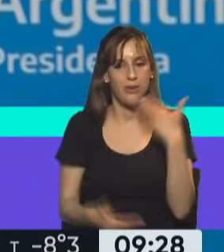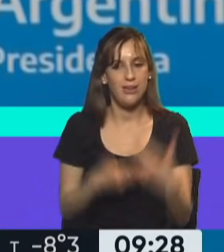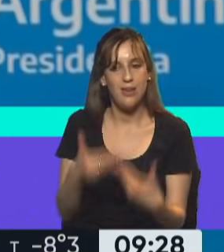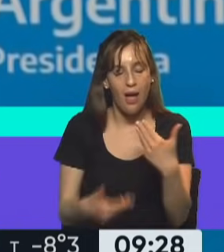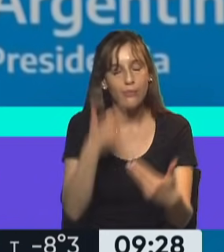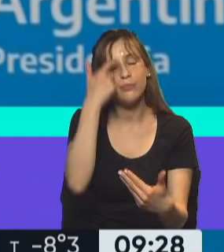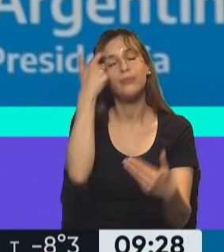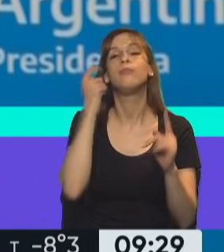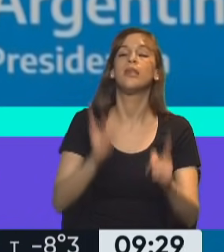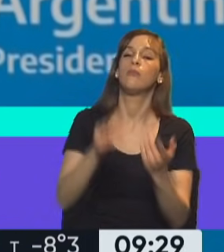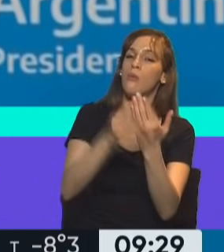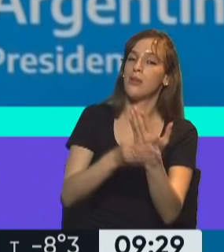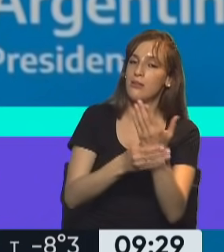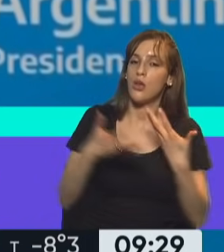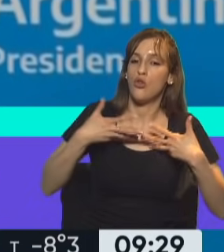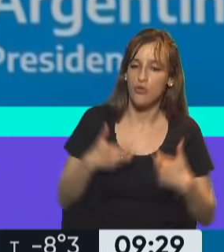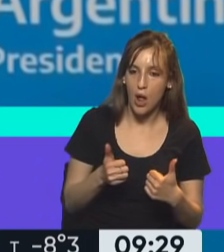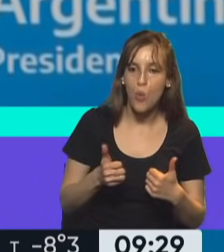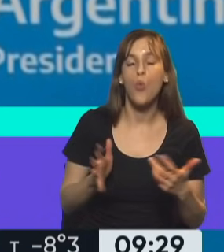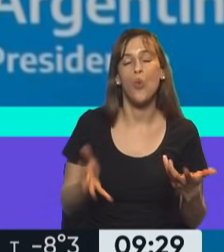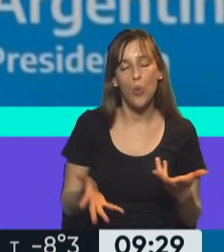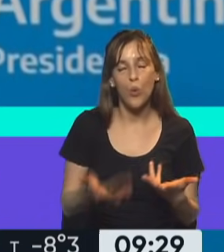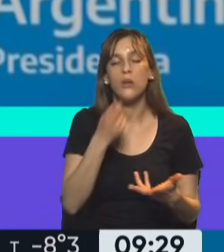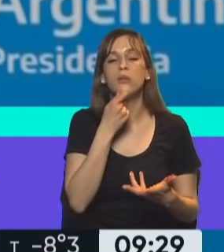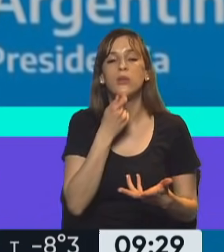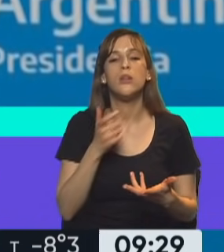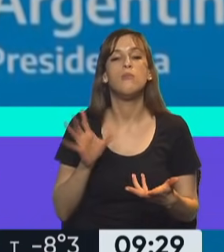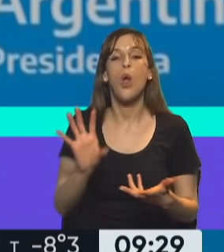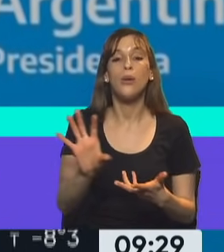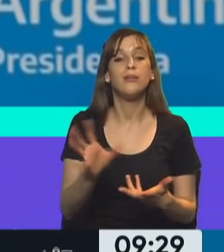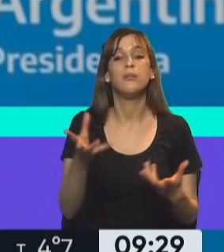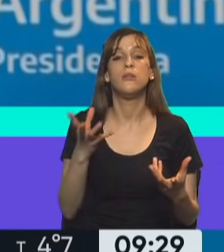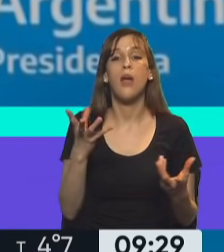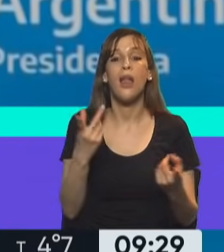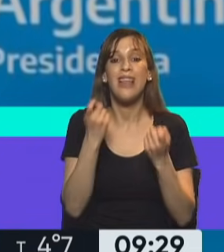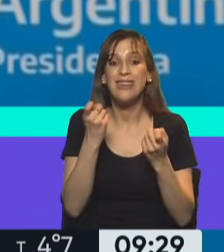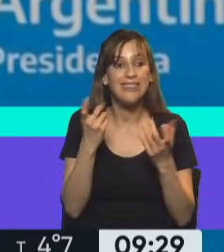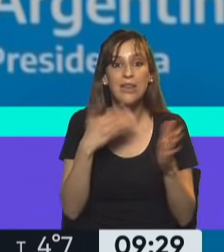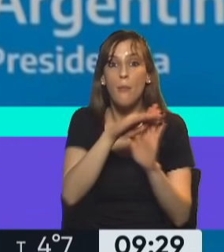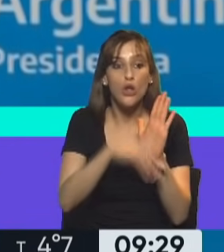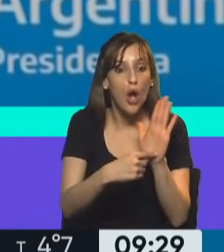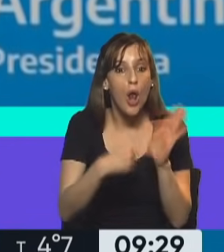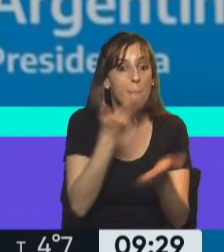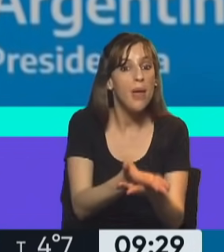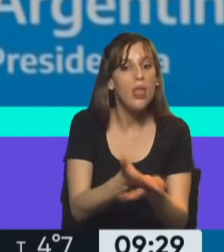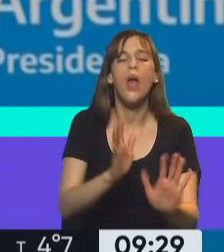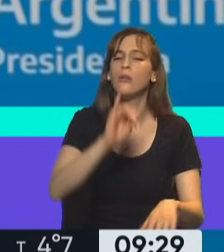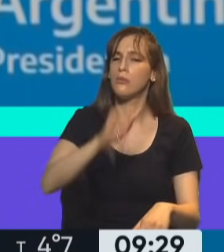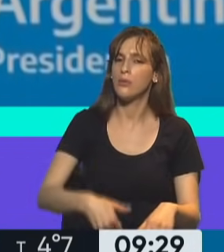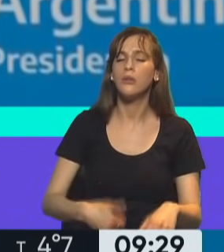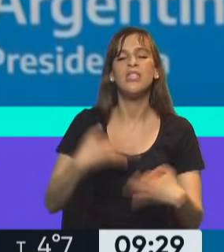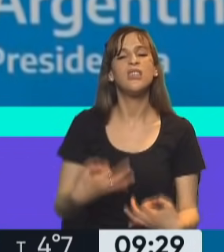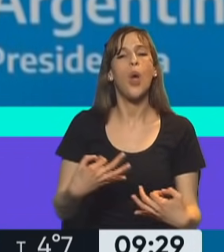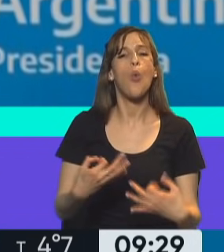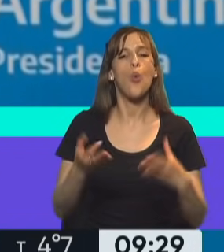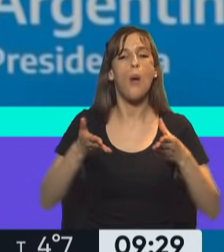eso con el Ministerio de Salud. Cada vez que la provincia solicite y presente el protocolo necesario para el corredor seguro, inmediatamente se habilita. Hay muchas provincias que ya lo han